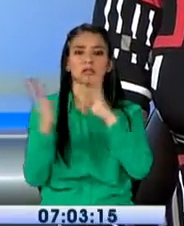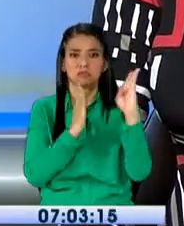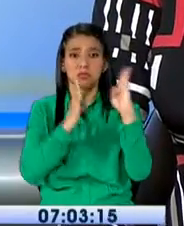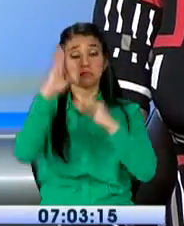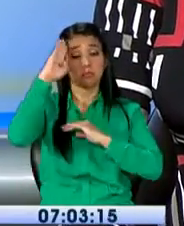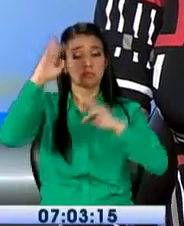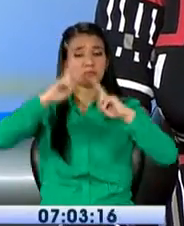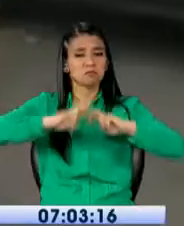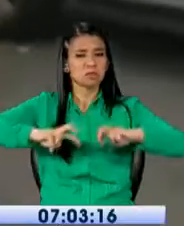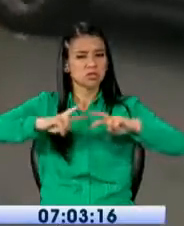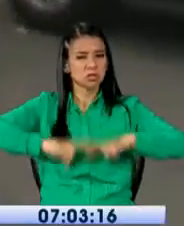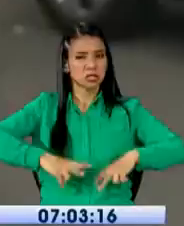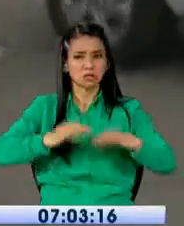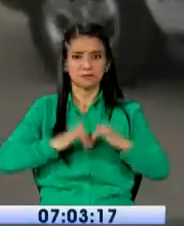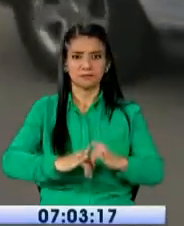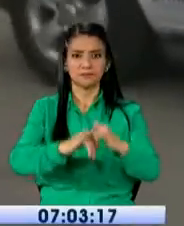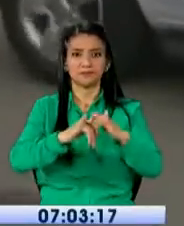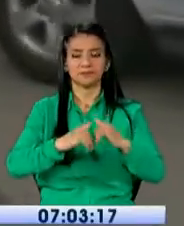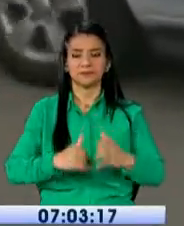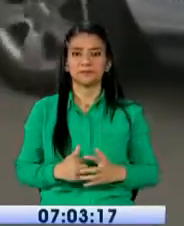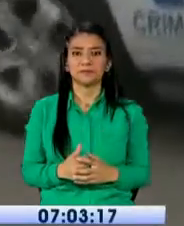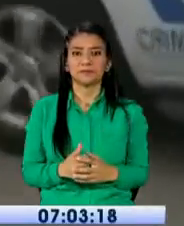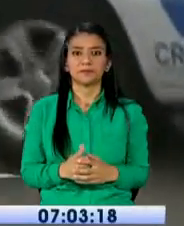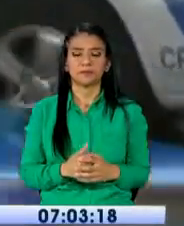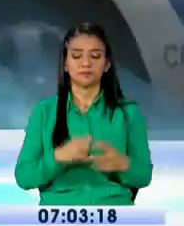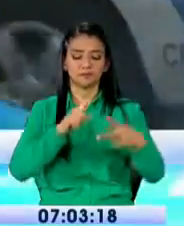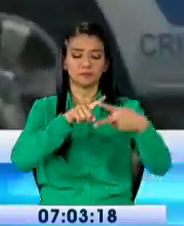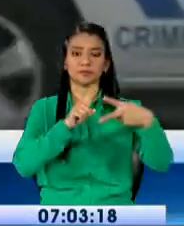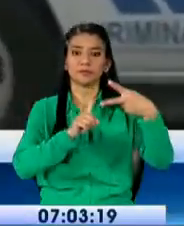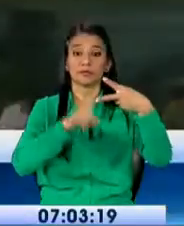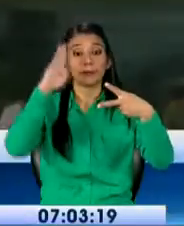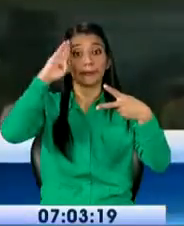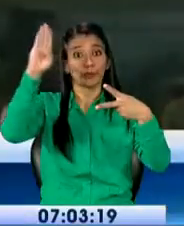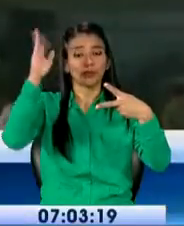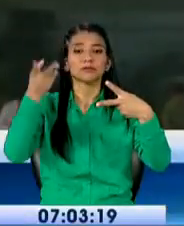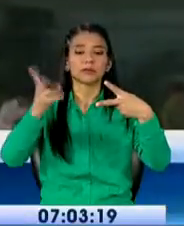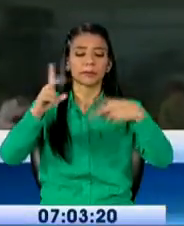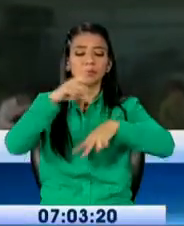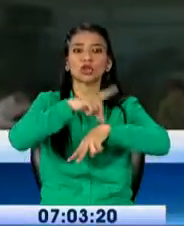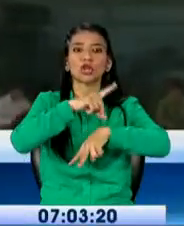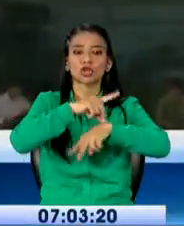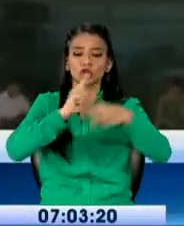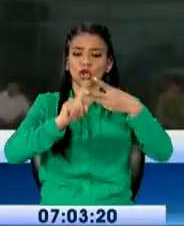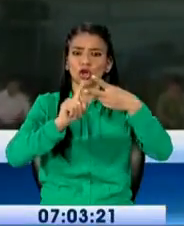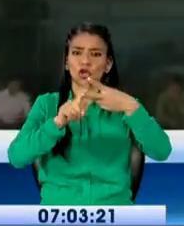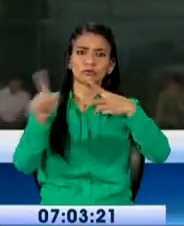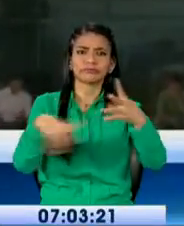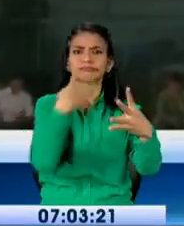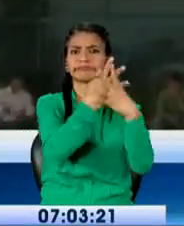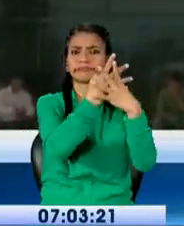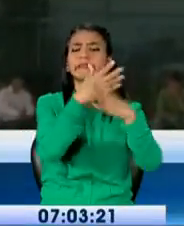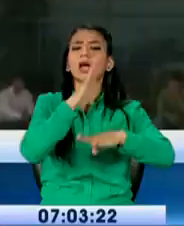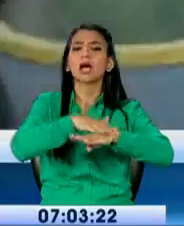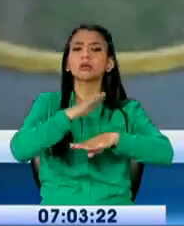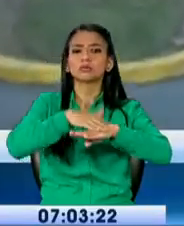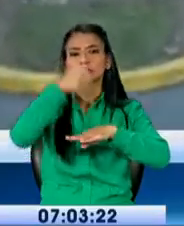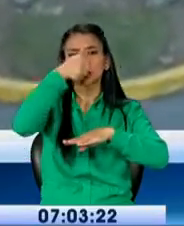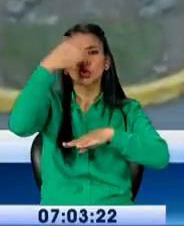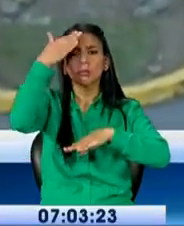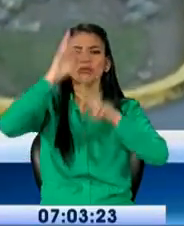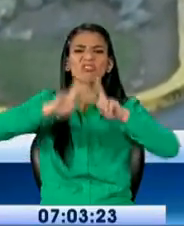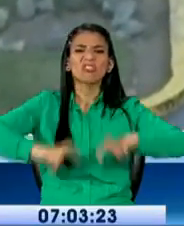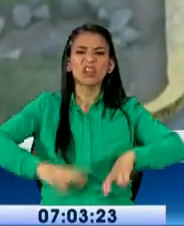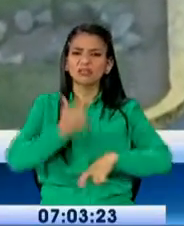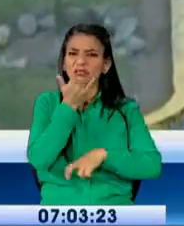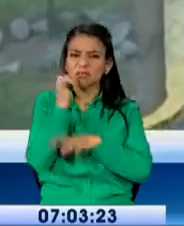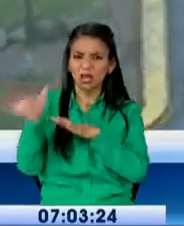investiga el caso. Dos servidores públicos fueron detenidos, acusados de diversos delitos en Santo Domingo. Un cabo